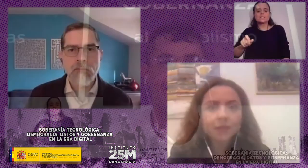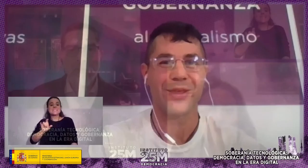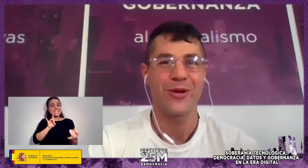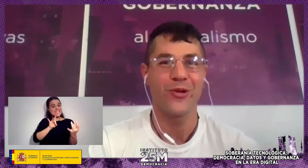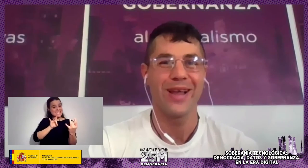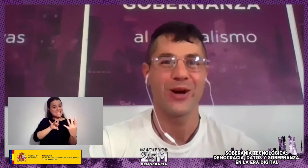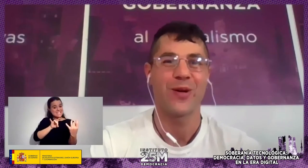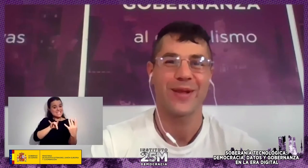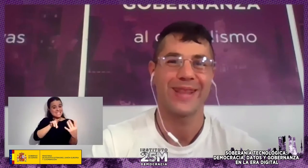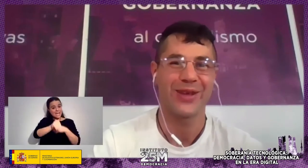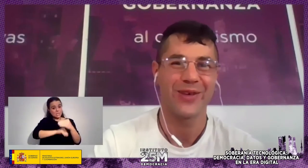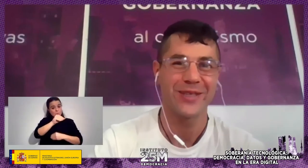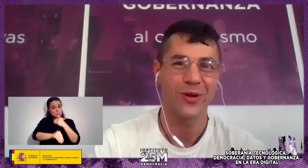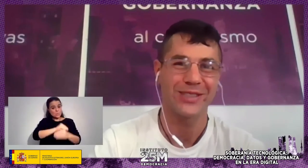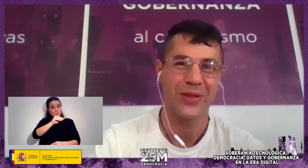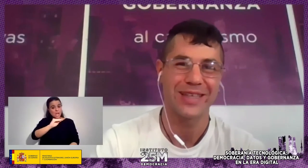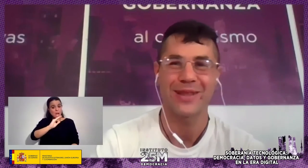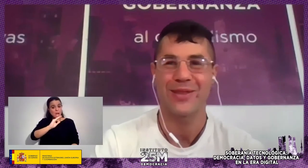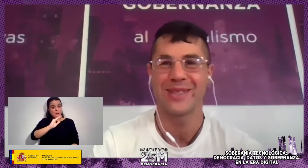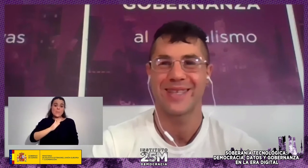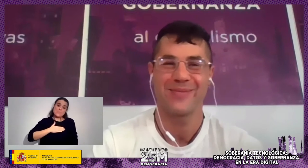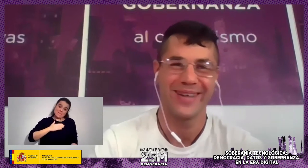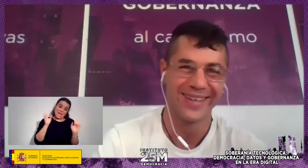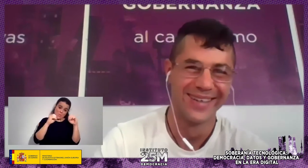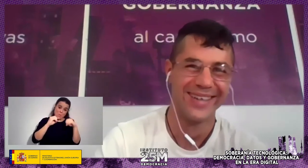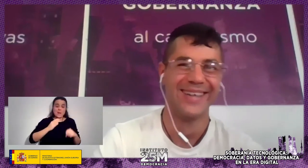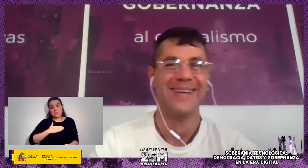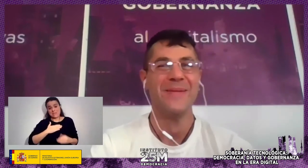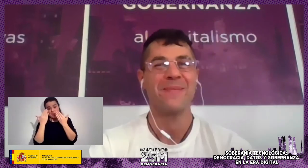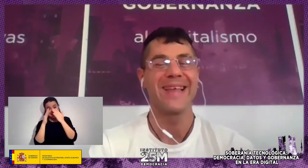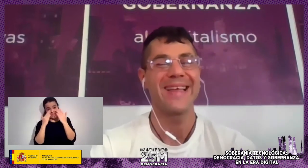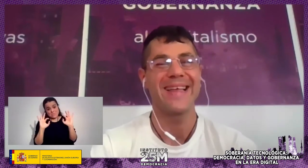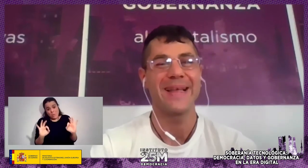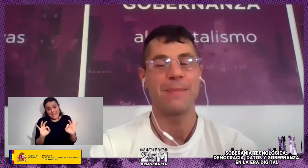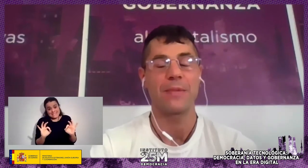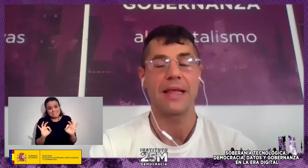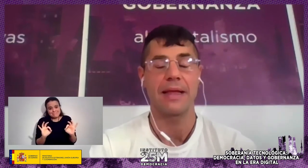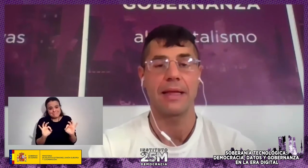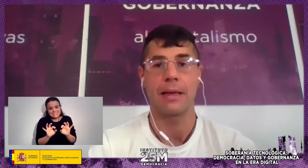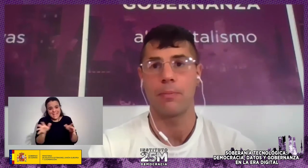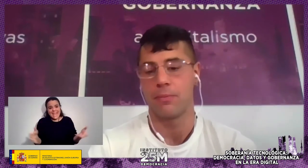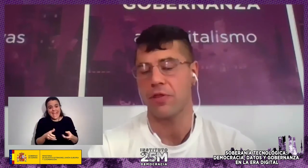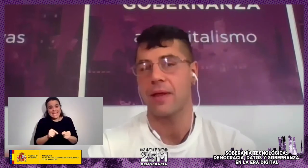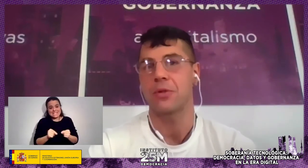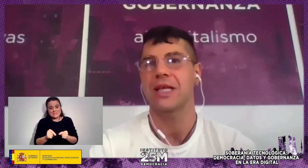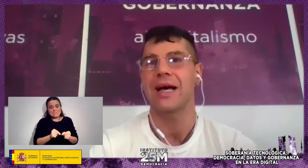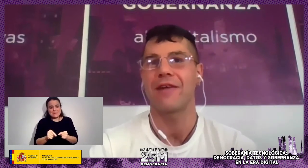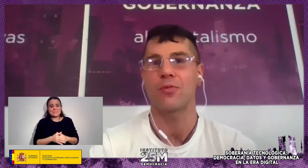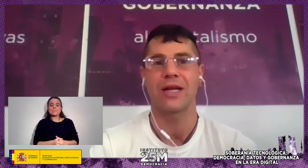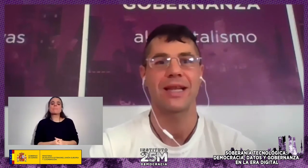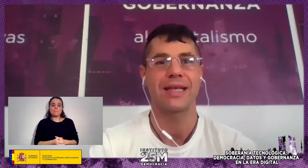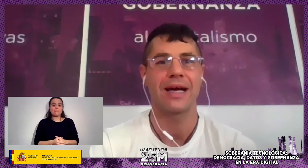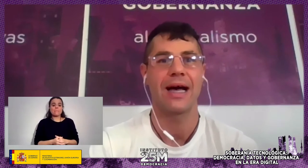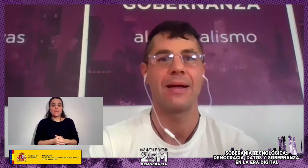Propietario De Google O Propietario De Facebook Que Es Donde Estamos Haciendo El Streaming Y Procederemos A